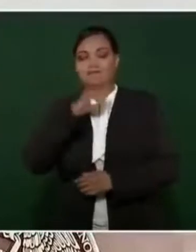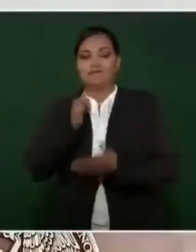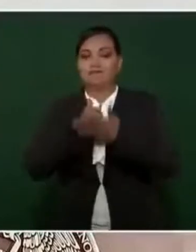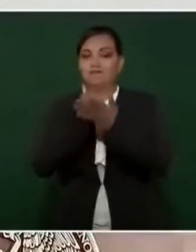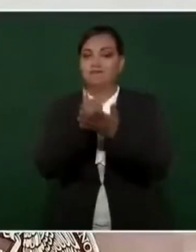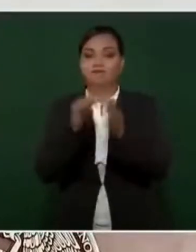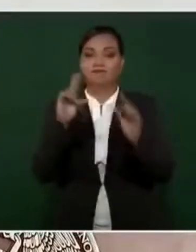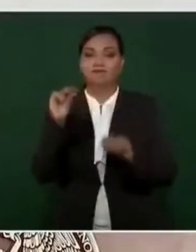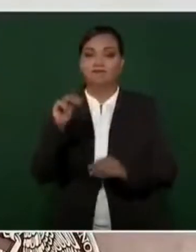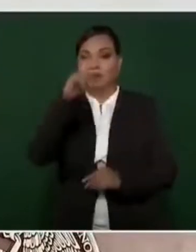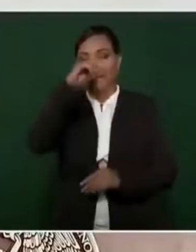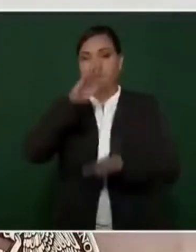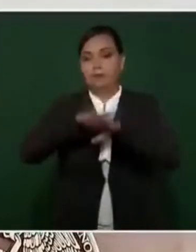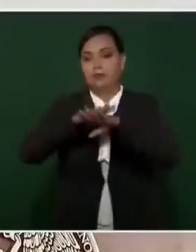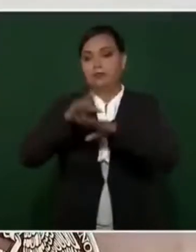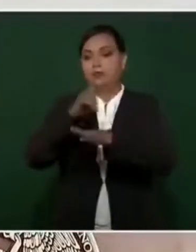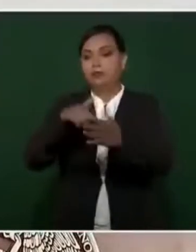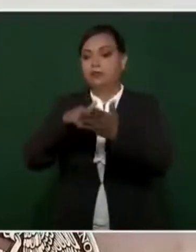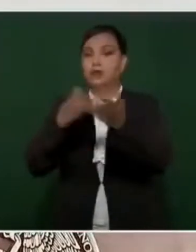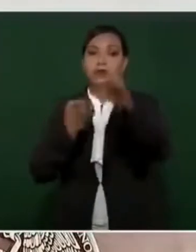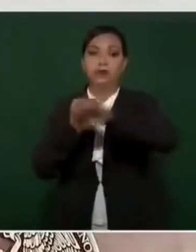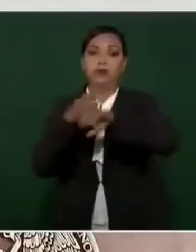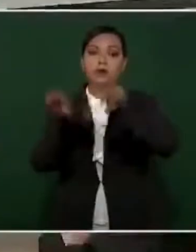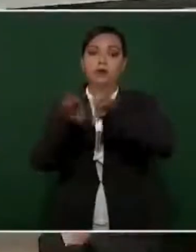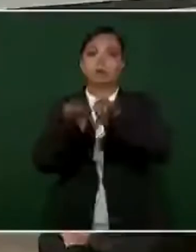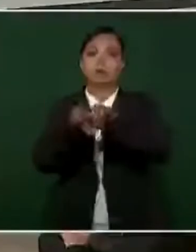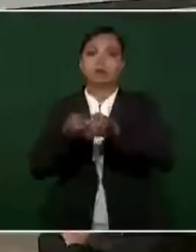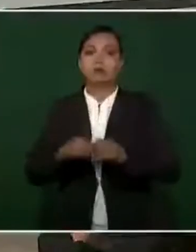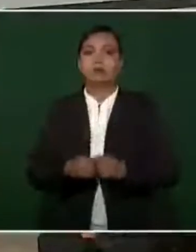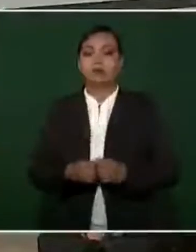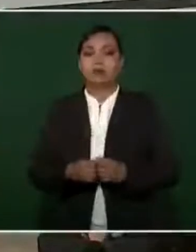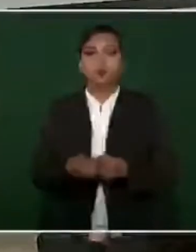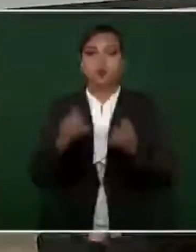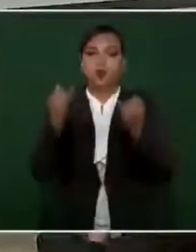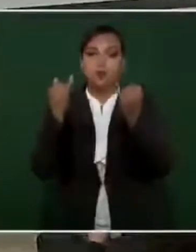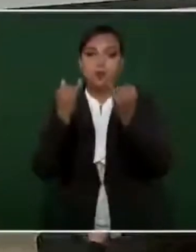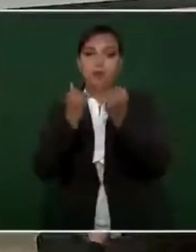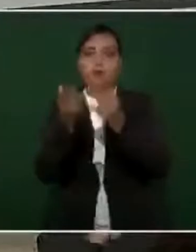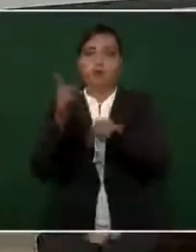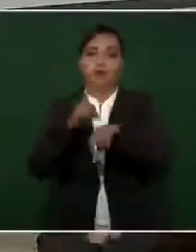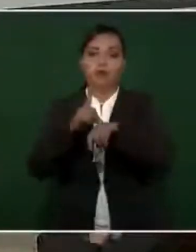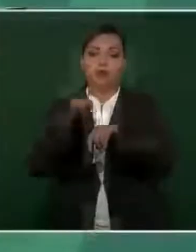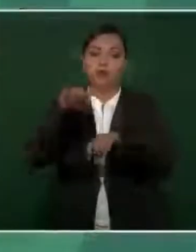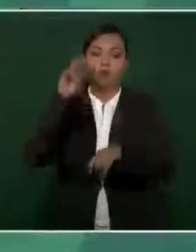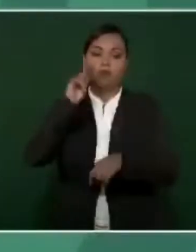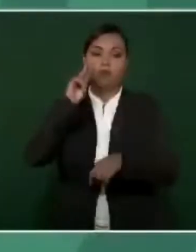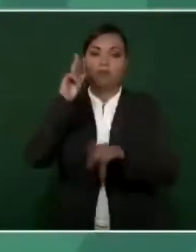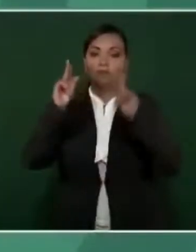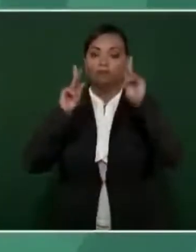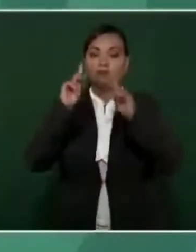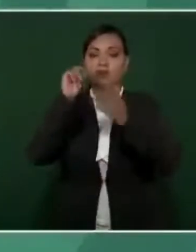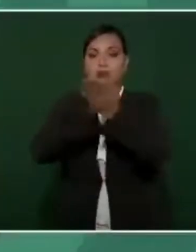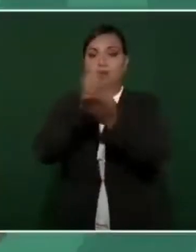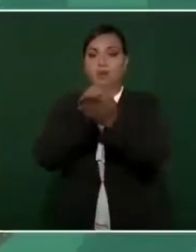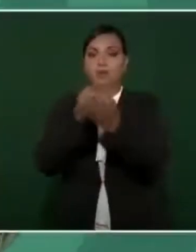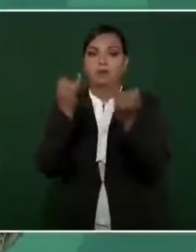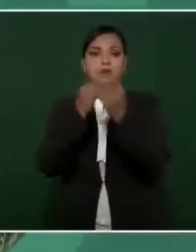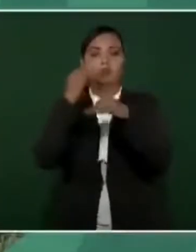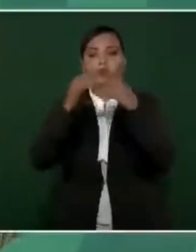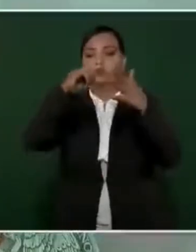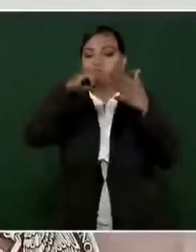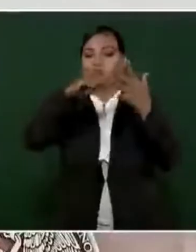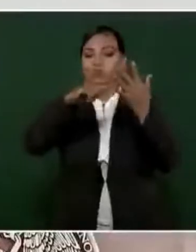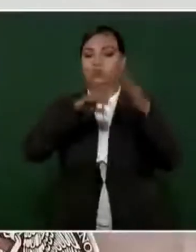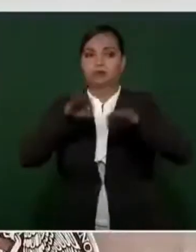favorables para las áreas o en el estado como el que hoy estamos visitando, Tamaulipas. Entonces, todas esas acciones nos